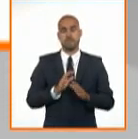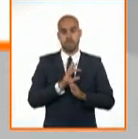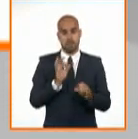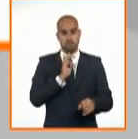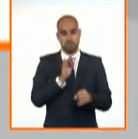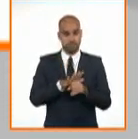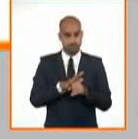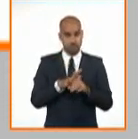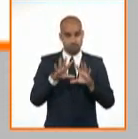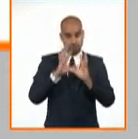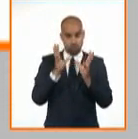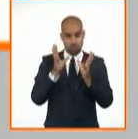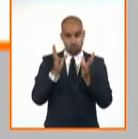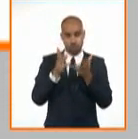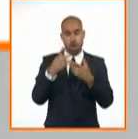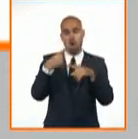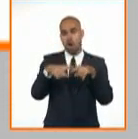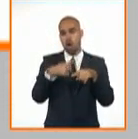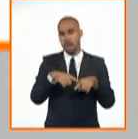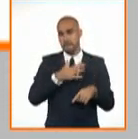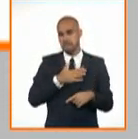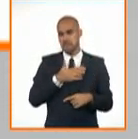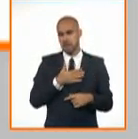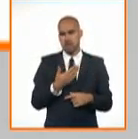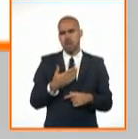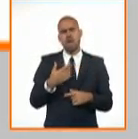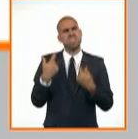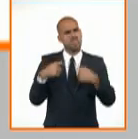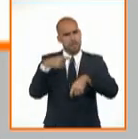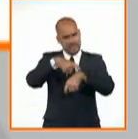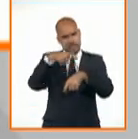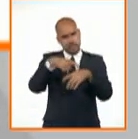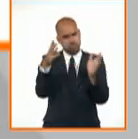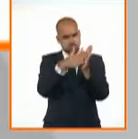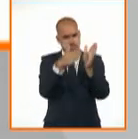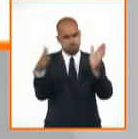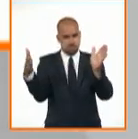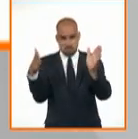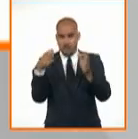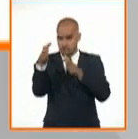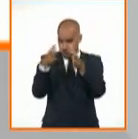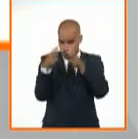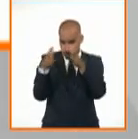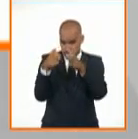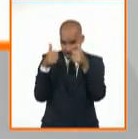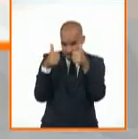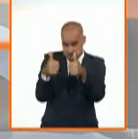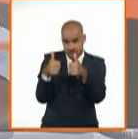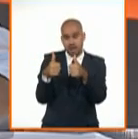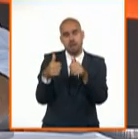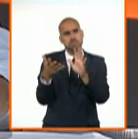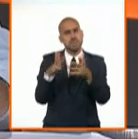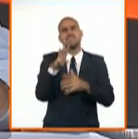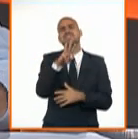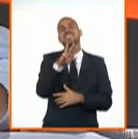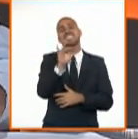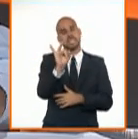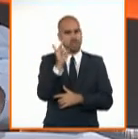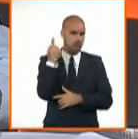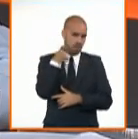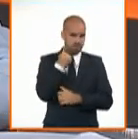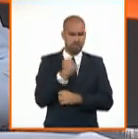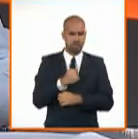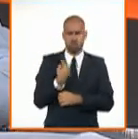se decía tienen una edad promedio exacta de 37 años considerando el mayor bloque que tenemos es decir más viejo